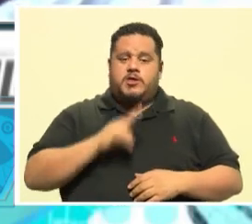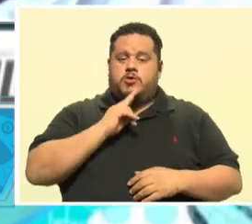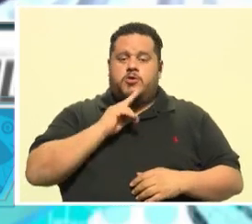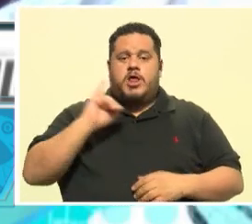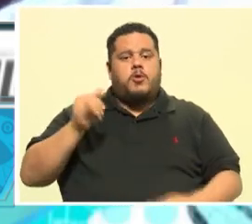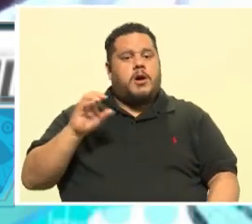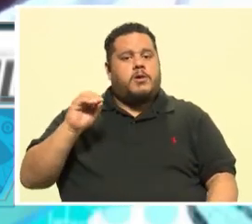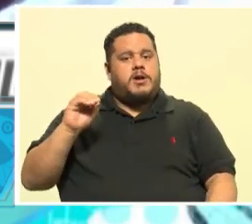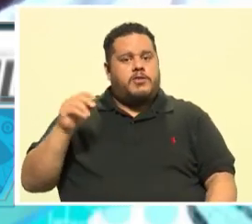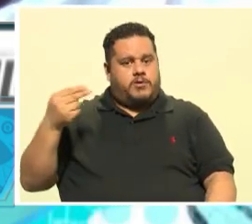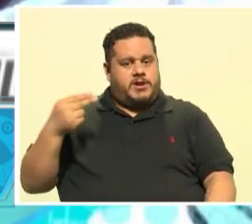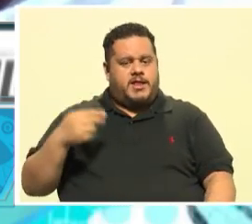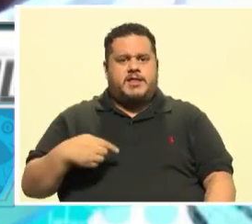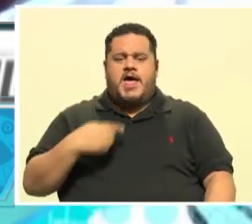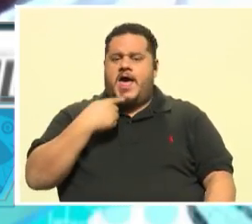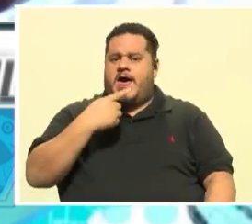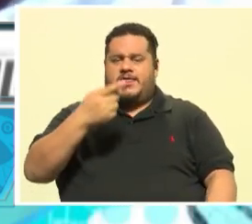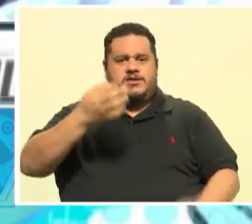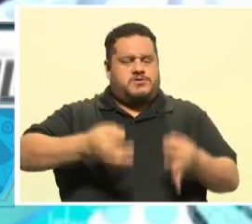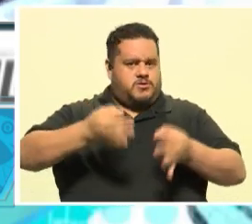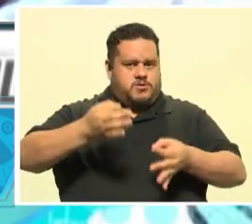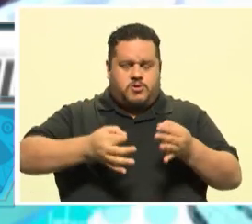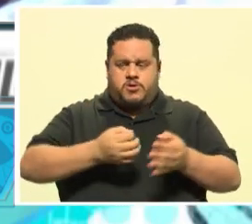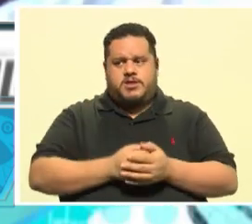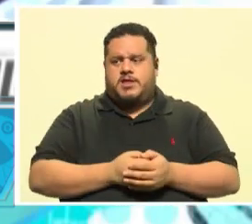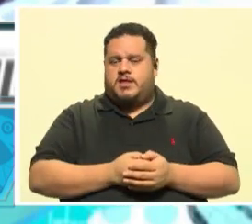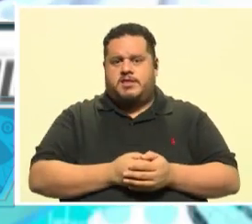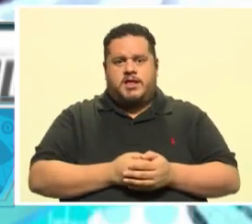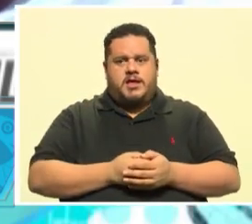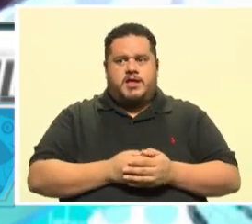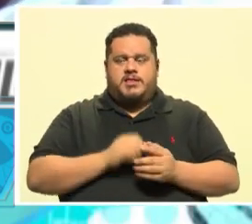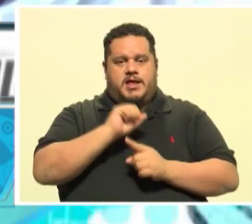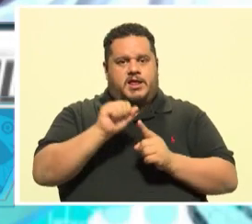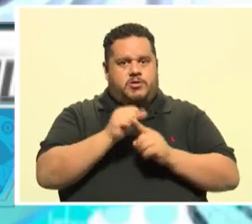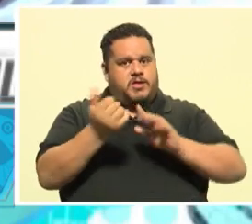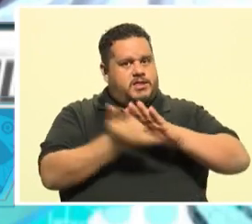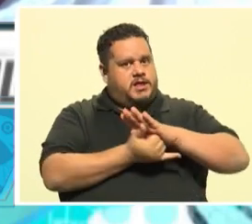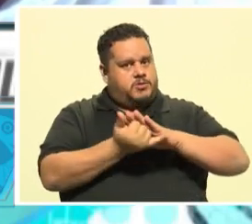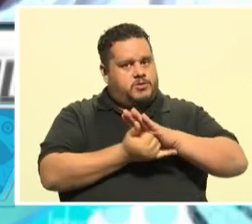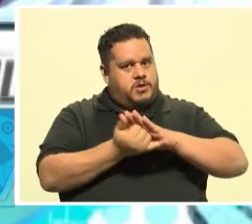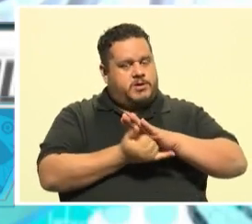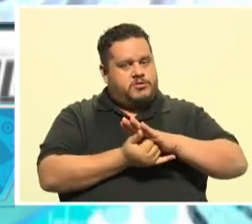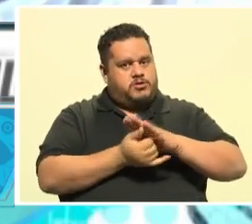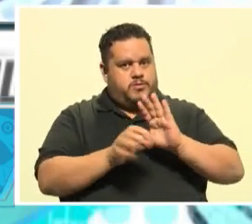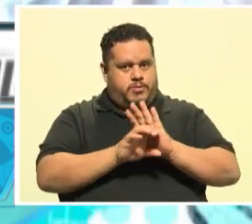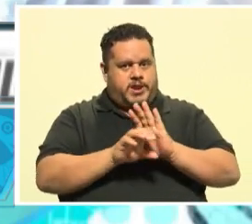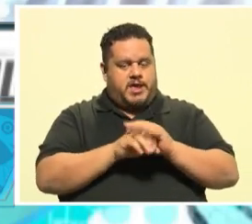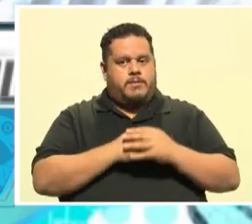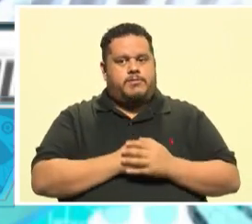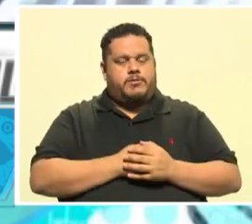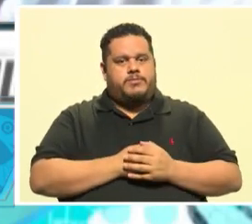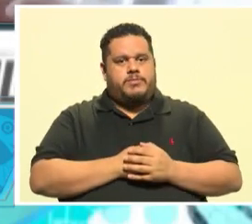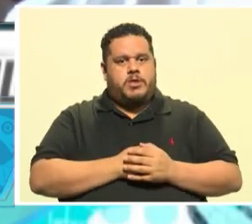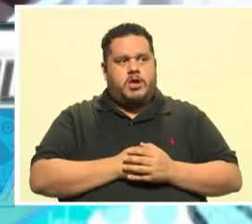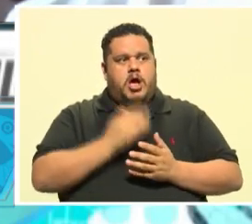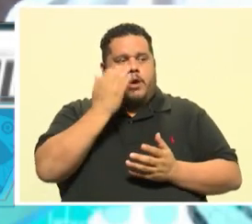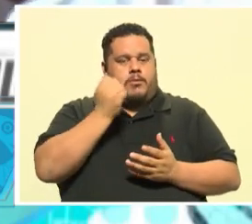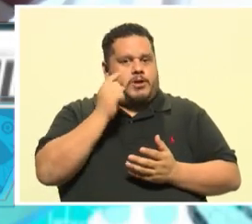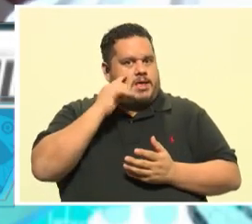gran prejuicio en términos de conseguir un empleo, así sea un empleo, digamos,